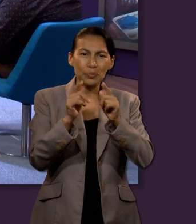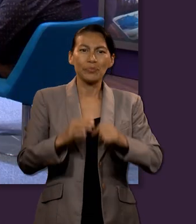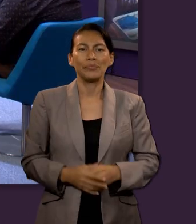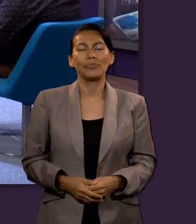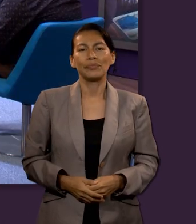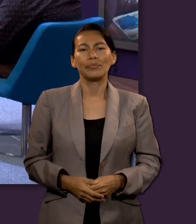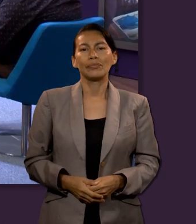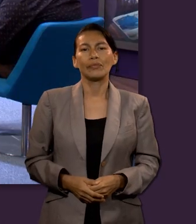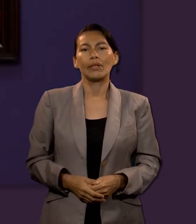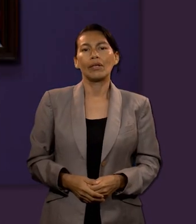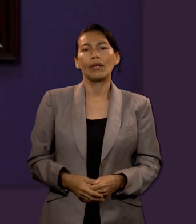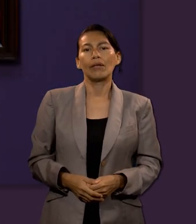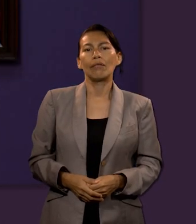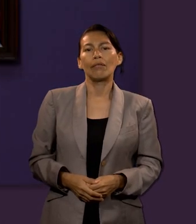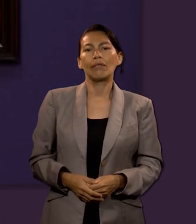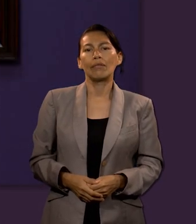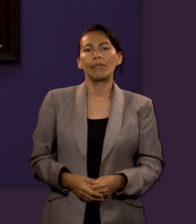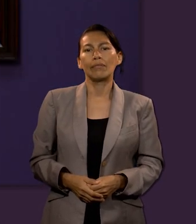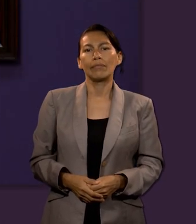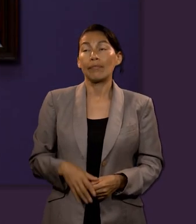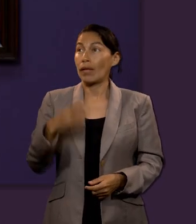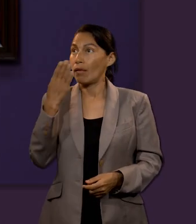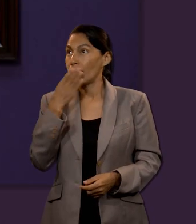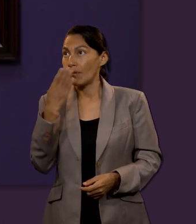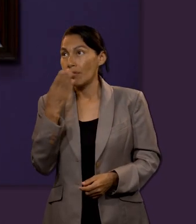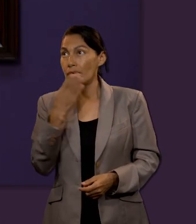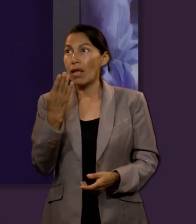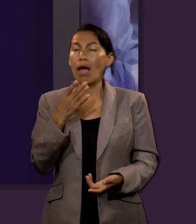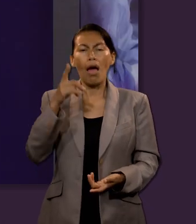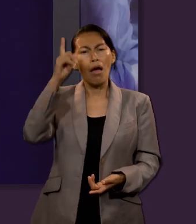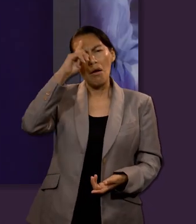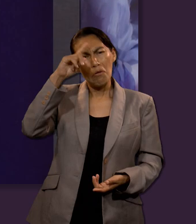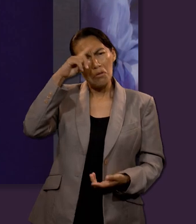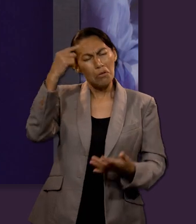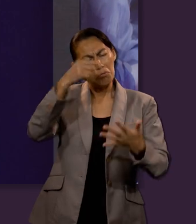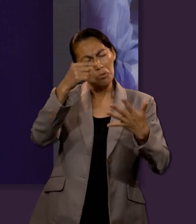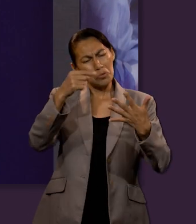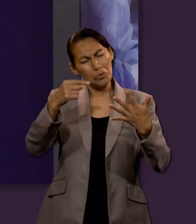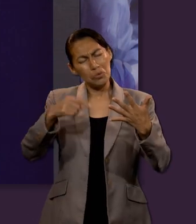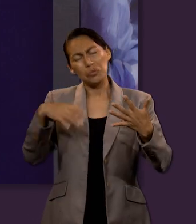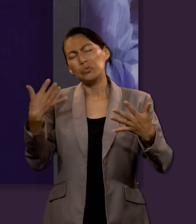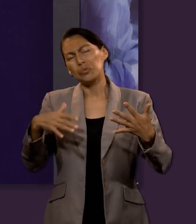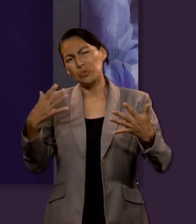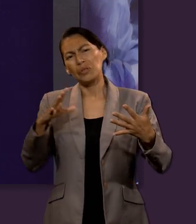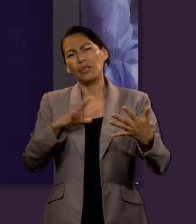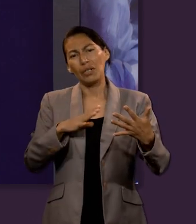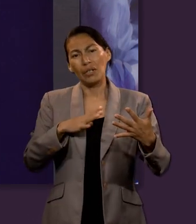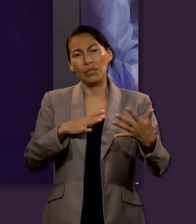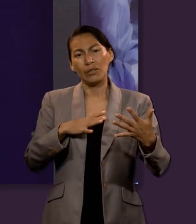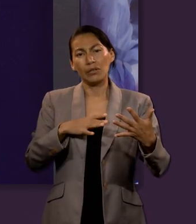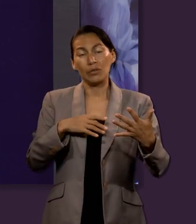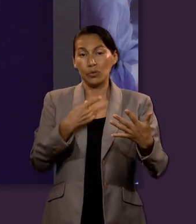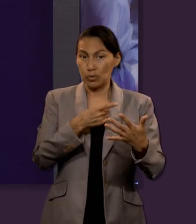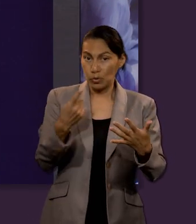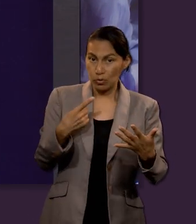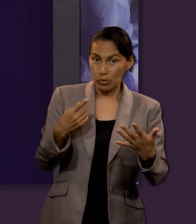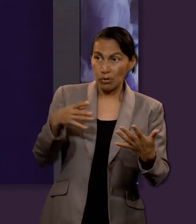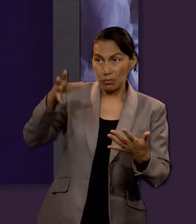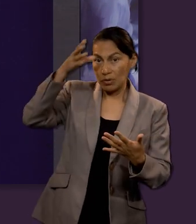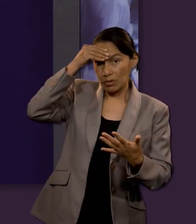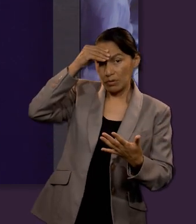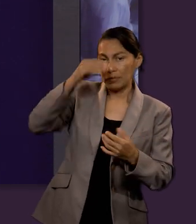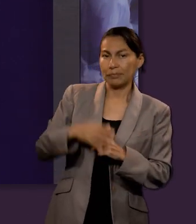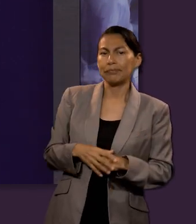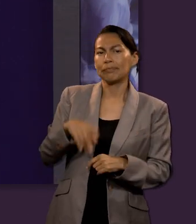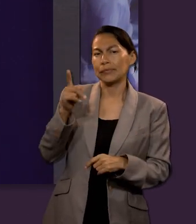corta y que aprendimos sin duda alguna en la biblia hay muchos consejos hay muchos pasos hay